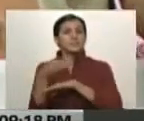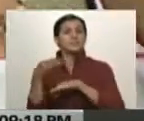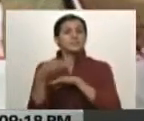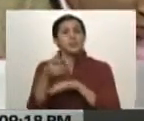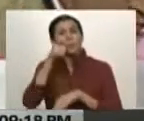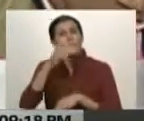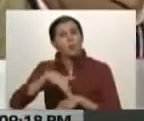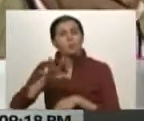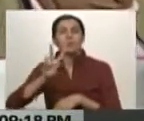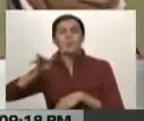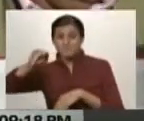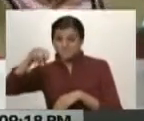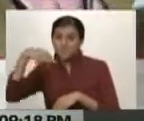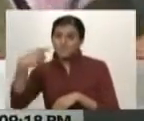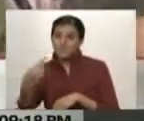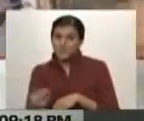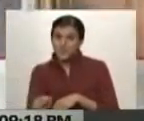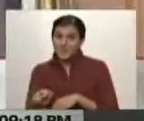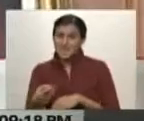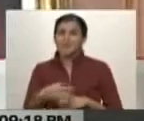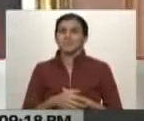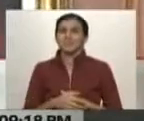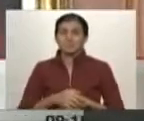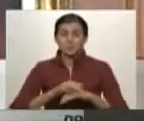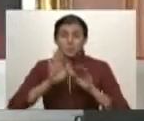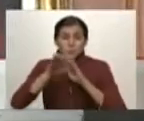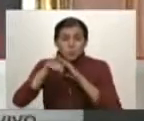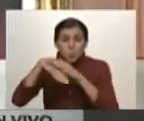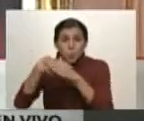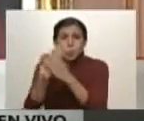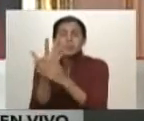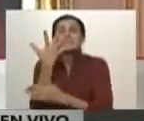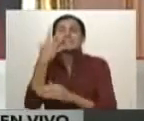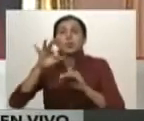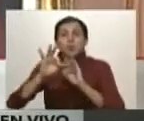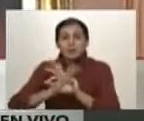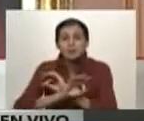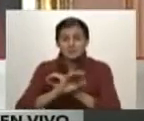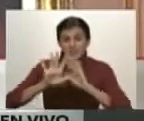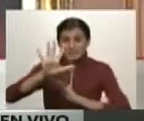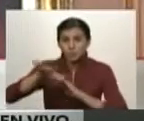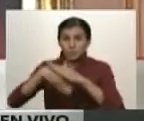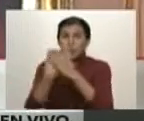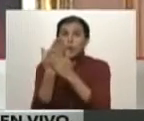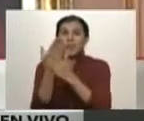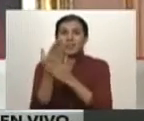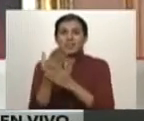pueblo mañana desde la cámar escala 5 la mañana a la cita